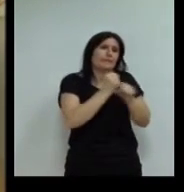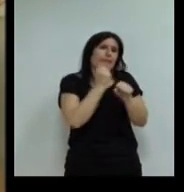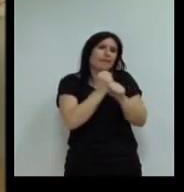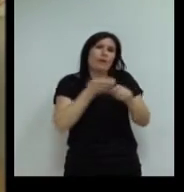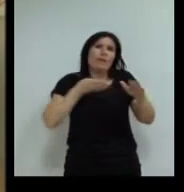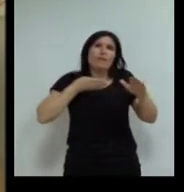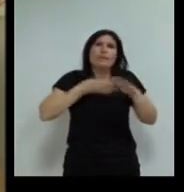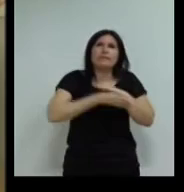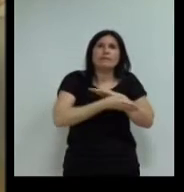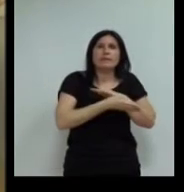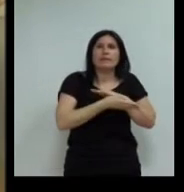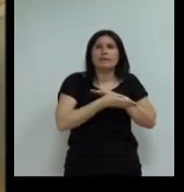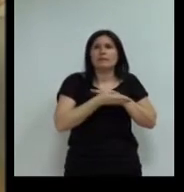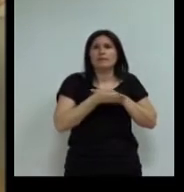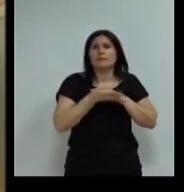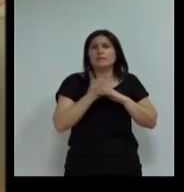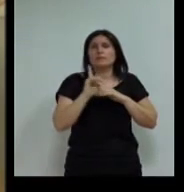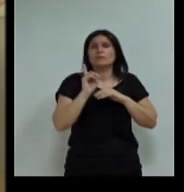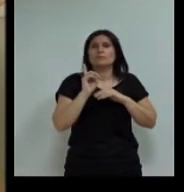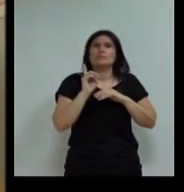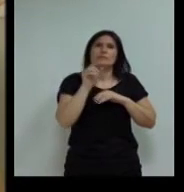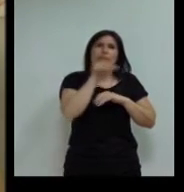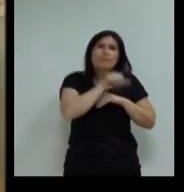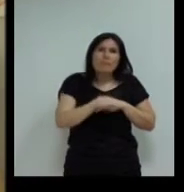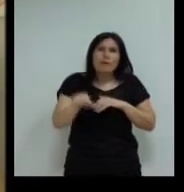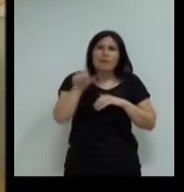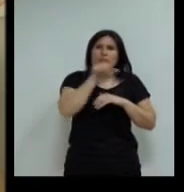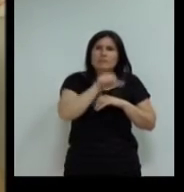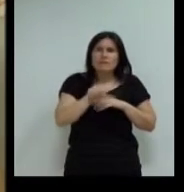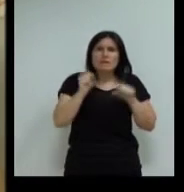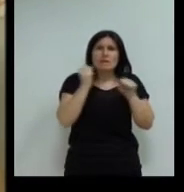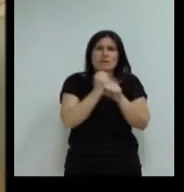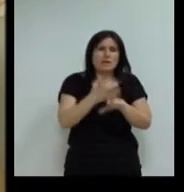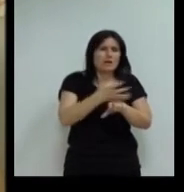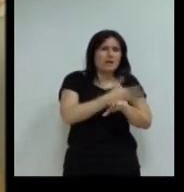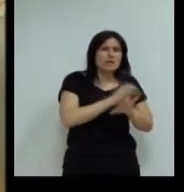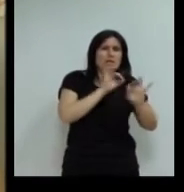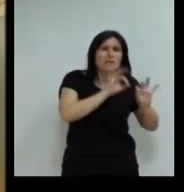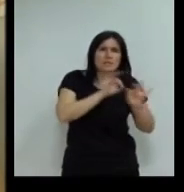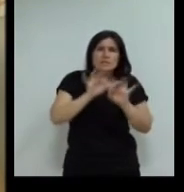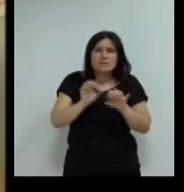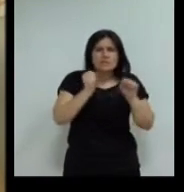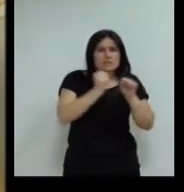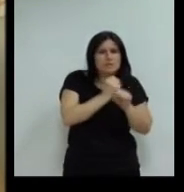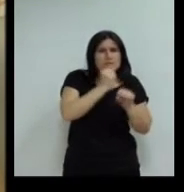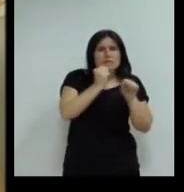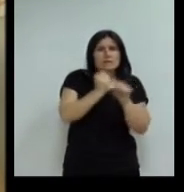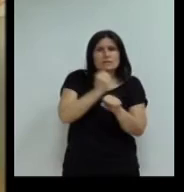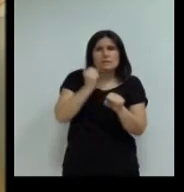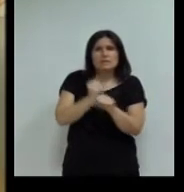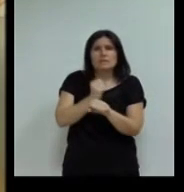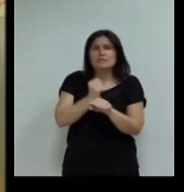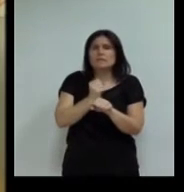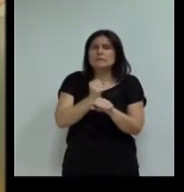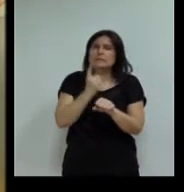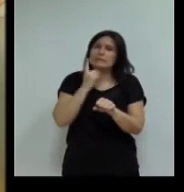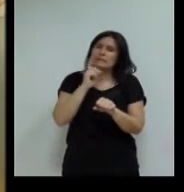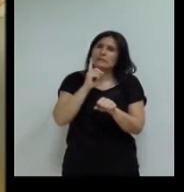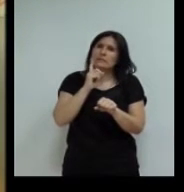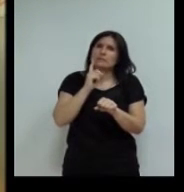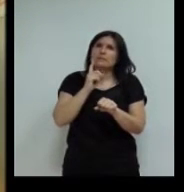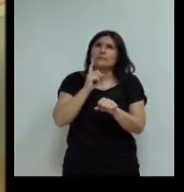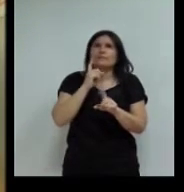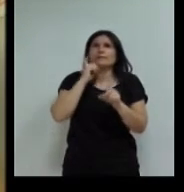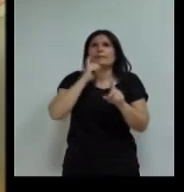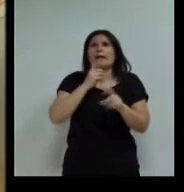trabajo que requiera a lo mejor semanas de preparación y que se pueda hacer casi de hoy para mañana. Bueno,